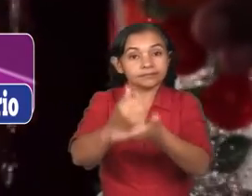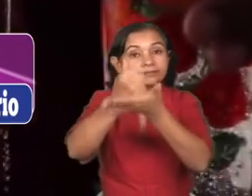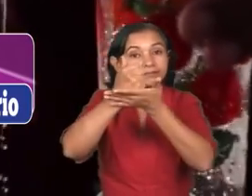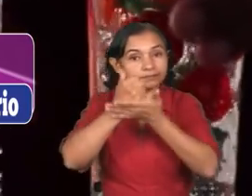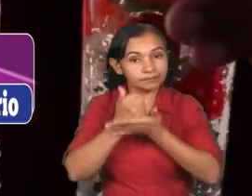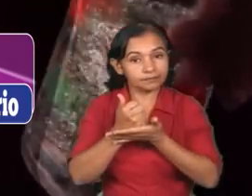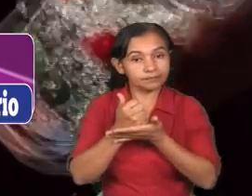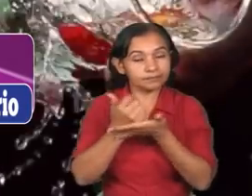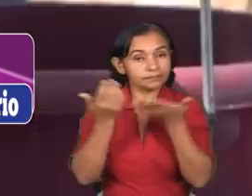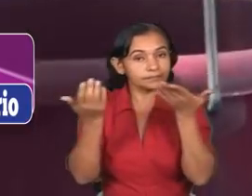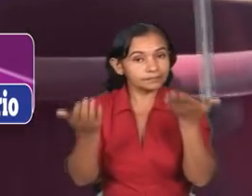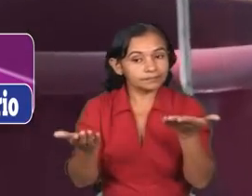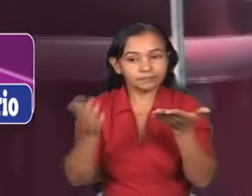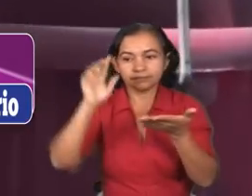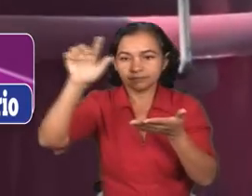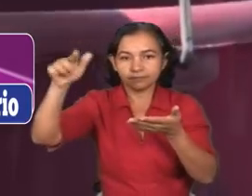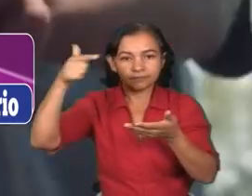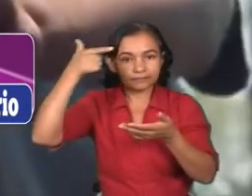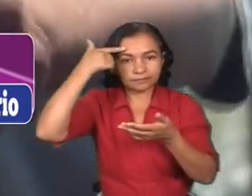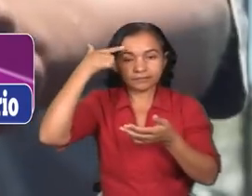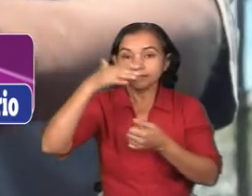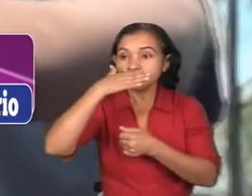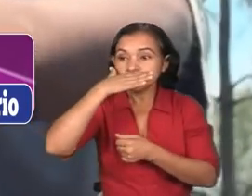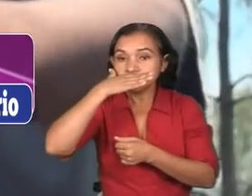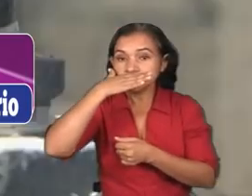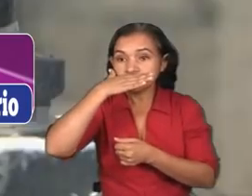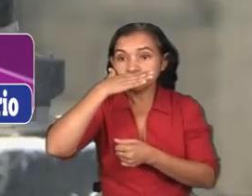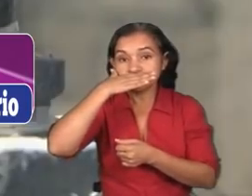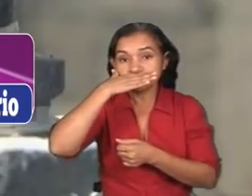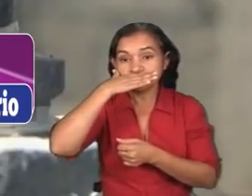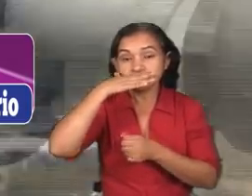que nuestro gobierno